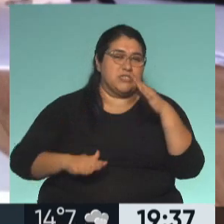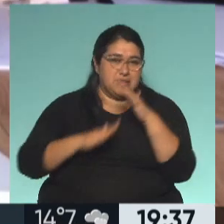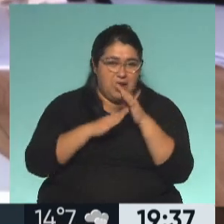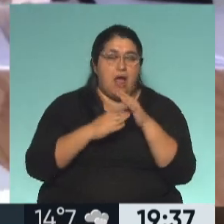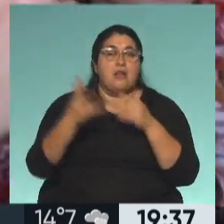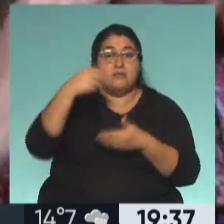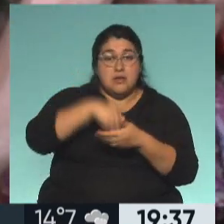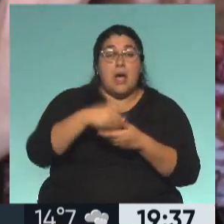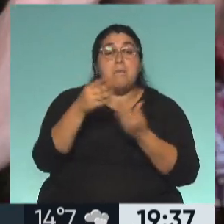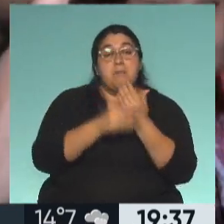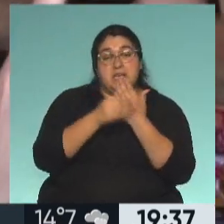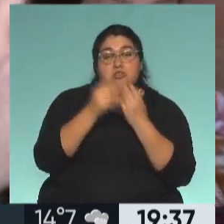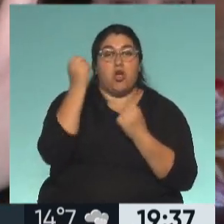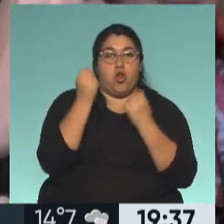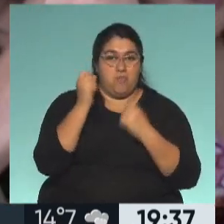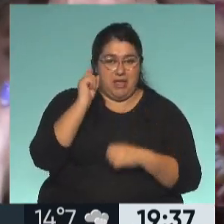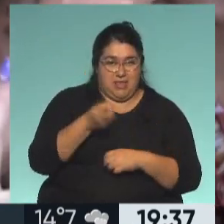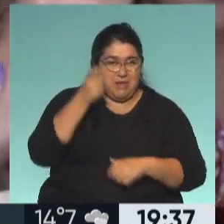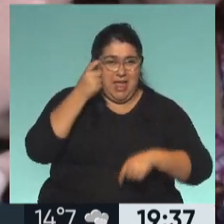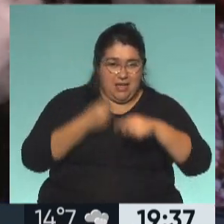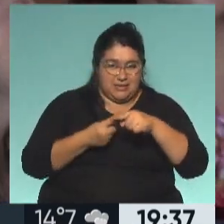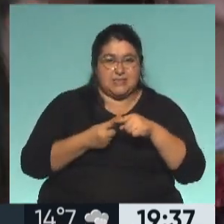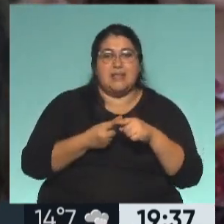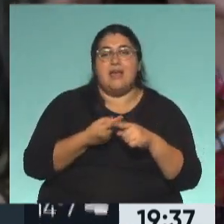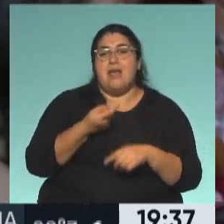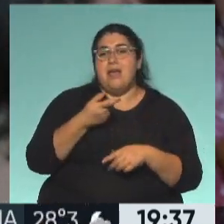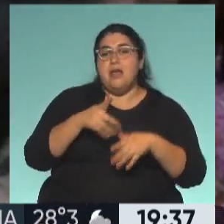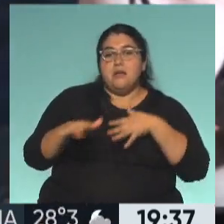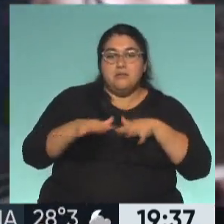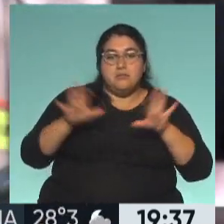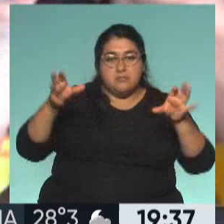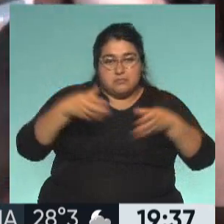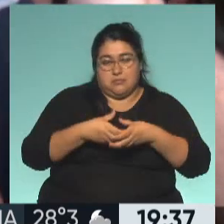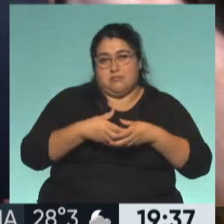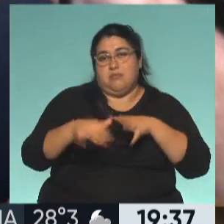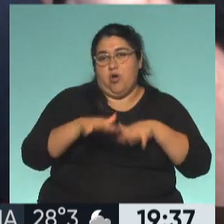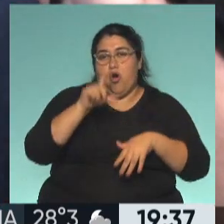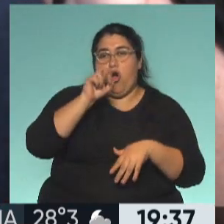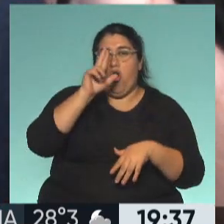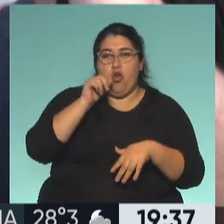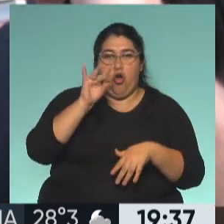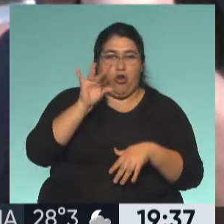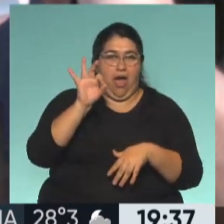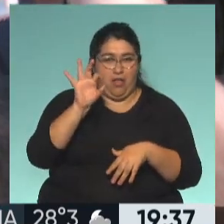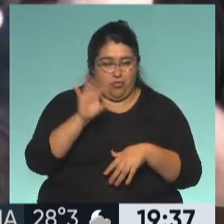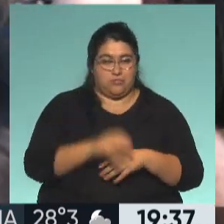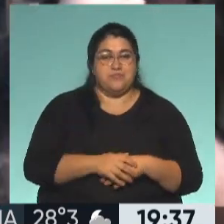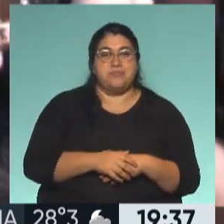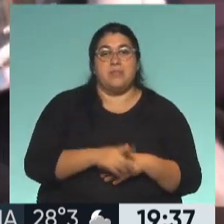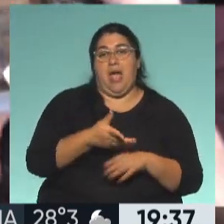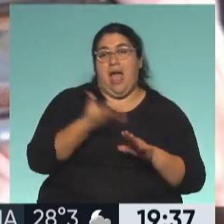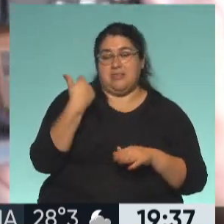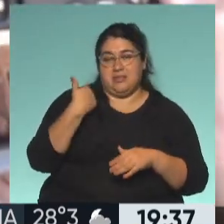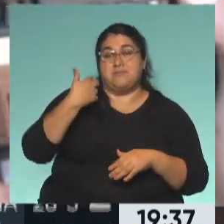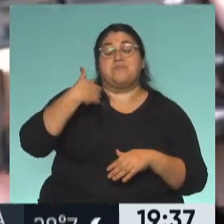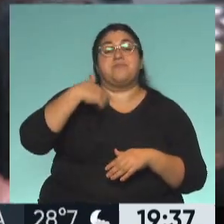de Hacienda. Es casi el presidente electo por el movimiento Honor Colorado del Partido Colorado. Había sido precandidato